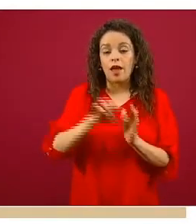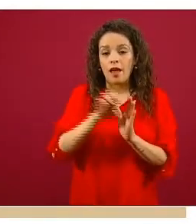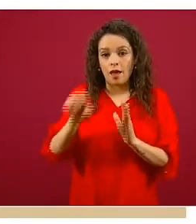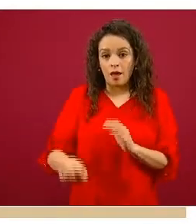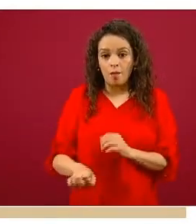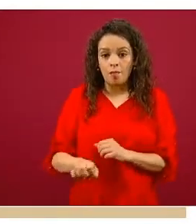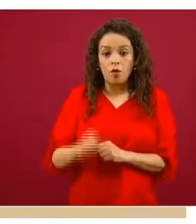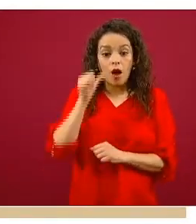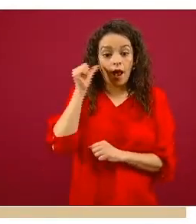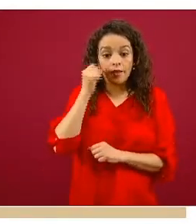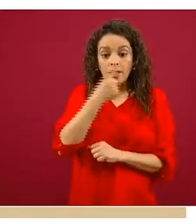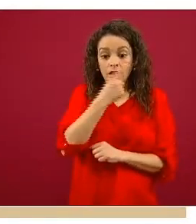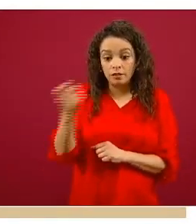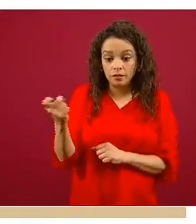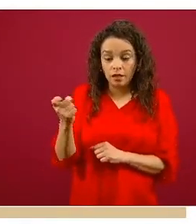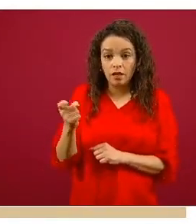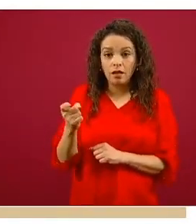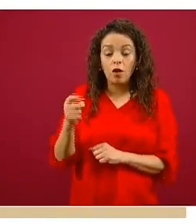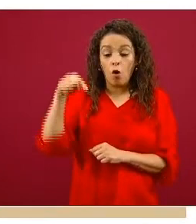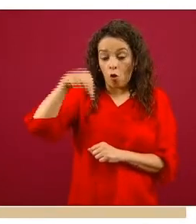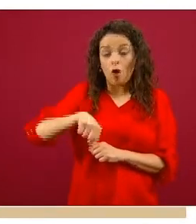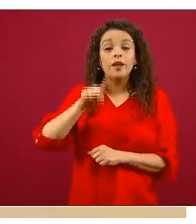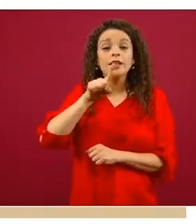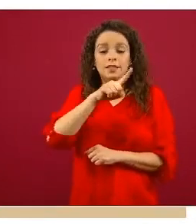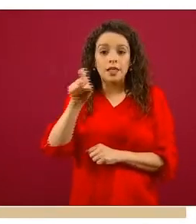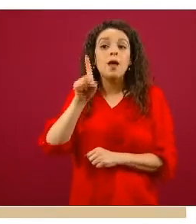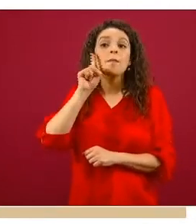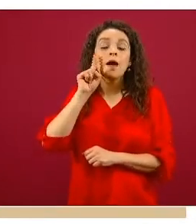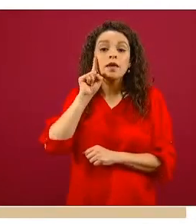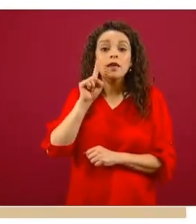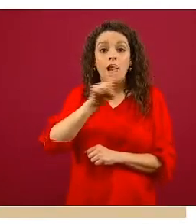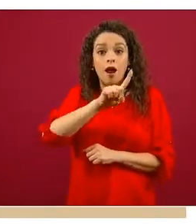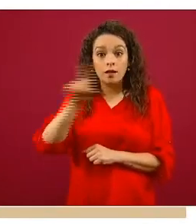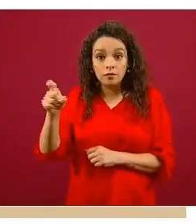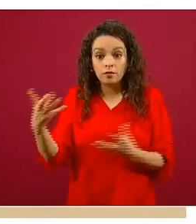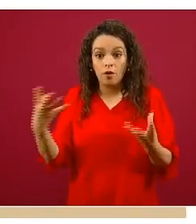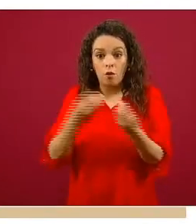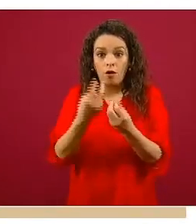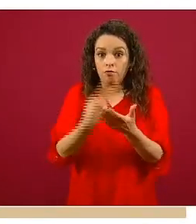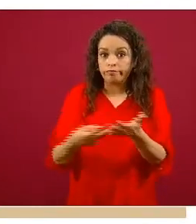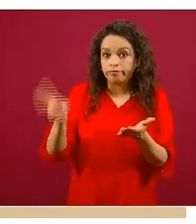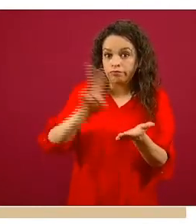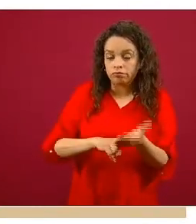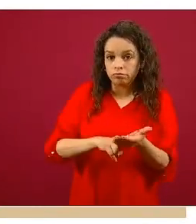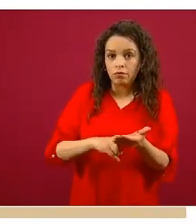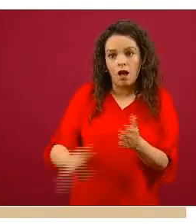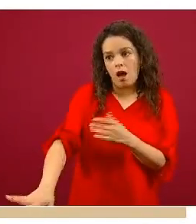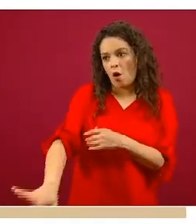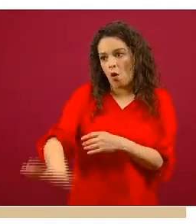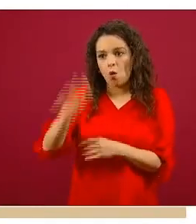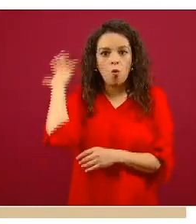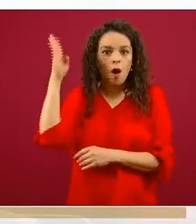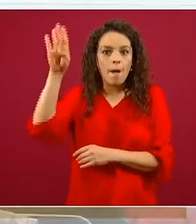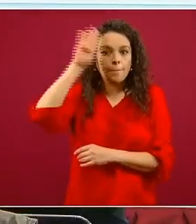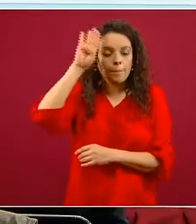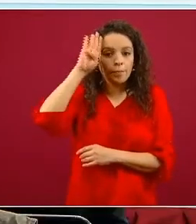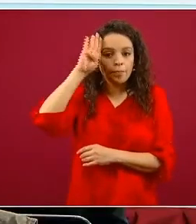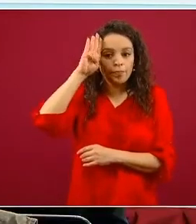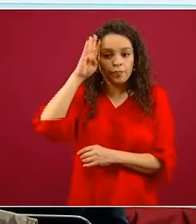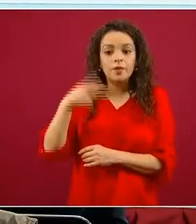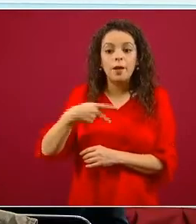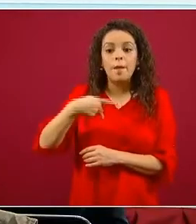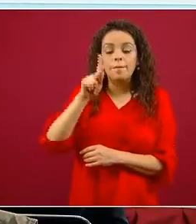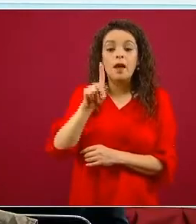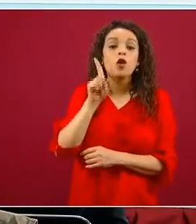tengo 100, es decir, tuve 200, dupliqué, pero además lo hice a una gran velocidad. Si en vez de mañana